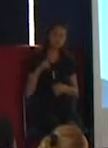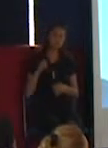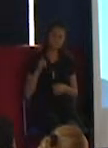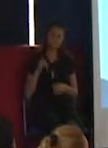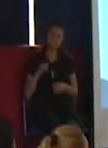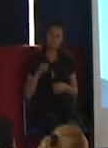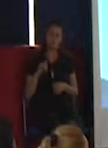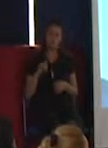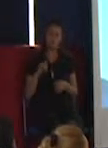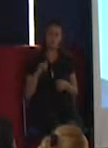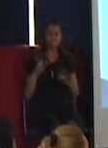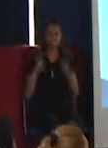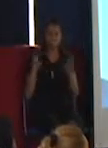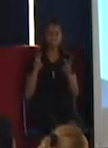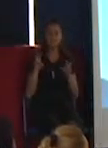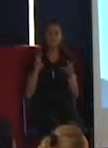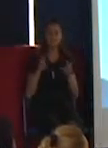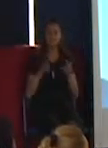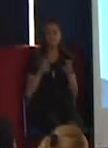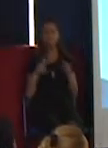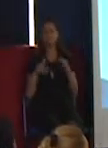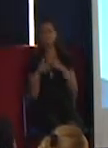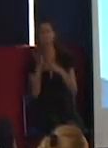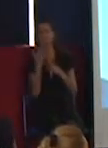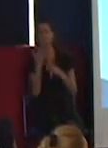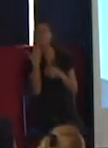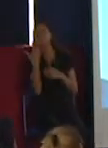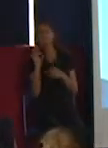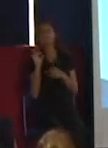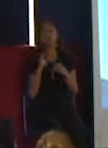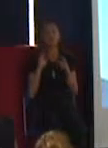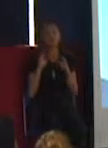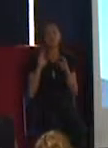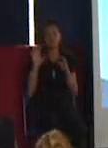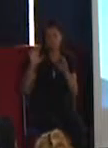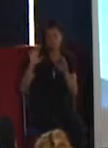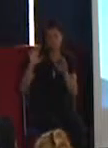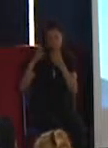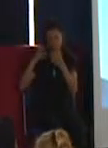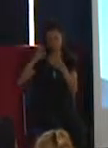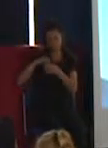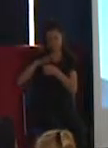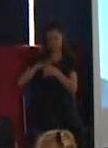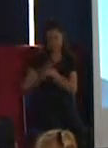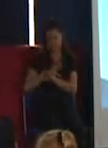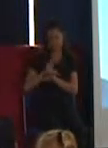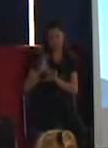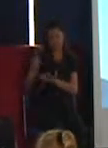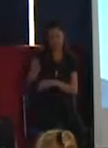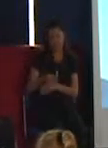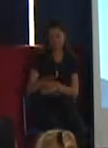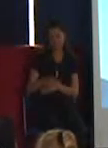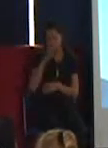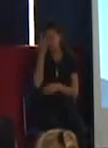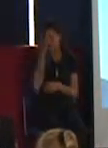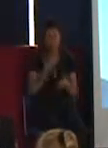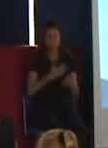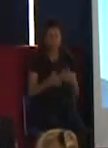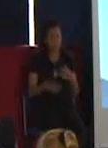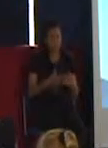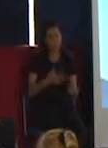que eliminar, ese tema de los 25 a los 35, de los... No, ¿por qué? Porque es que independientemente de que